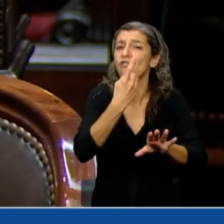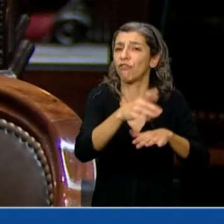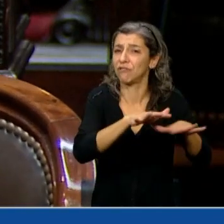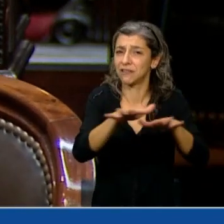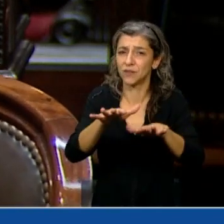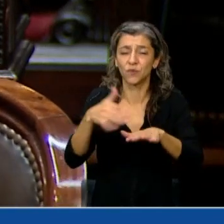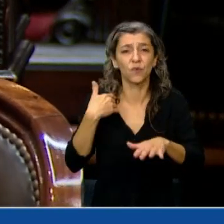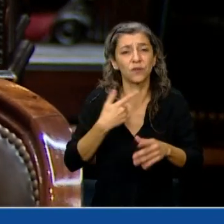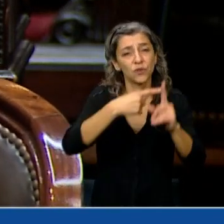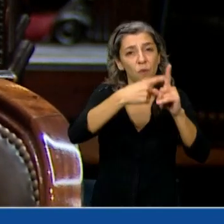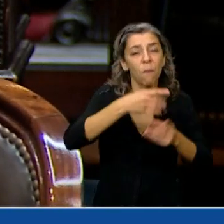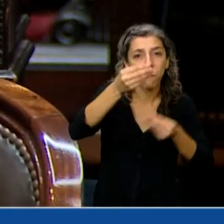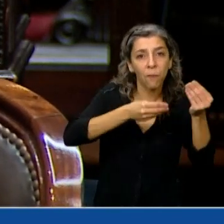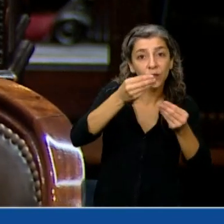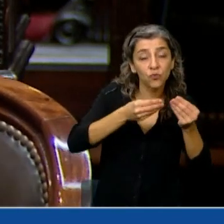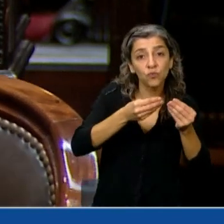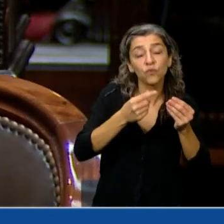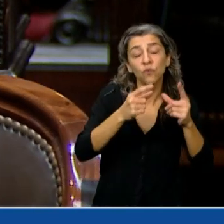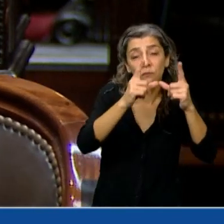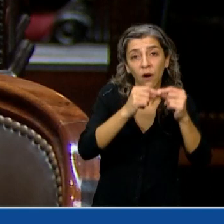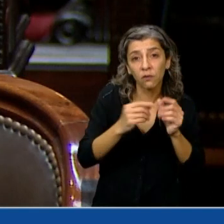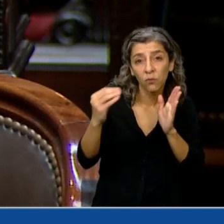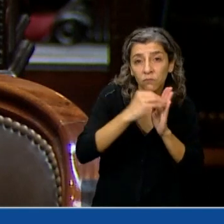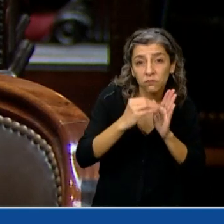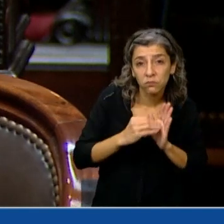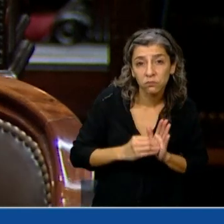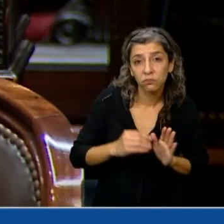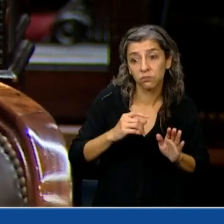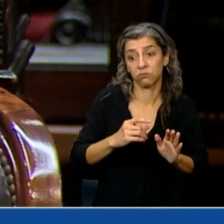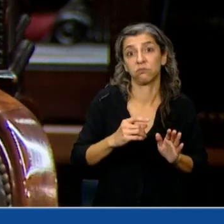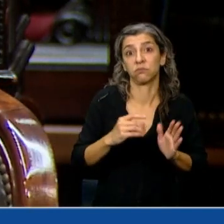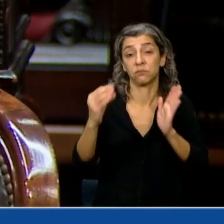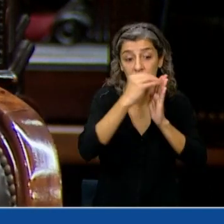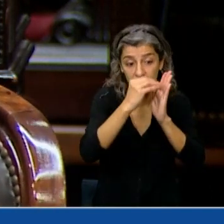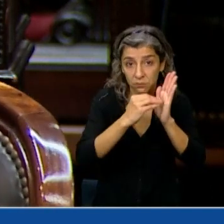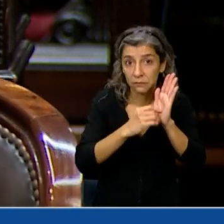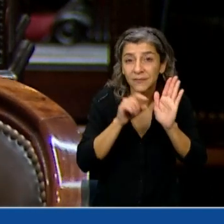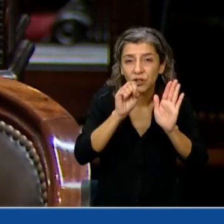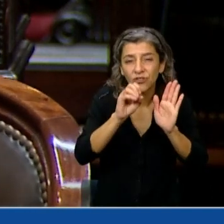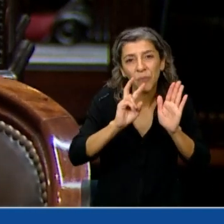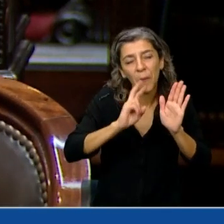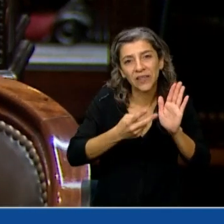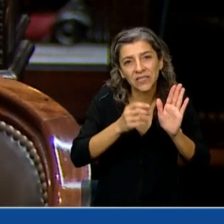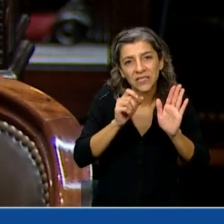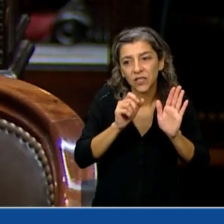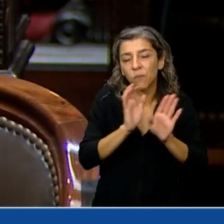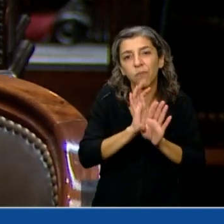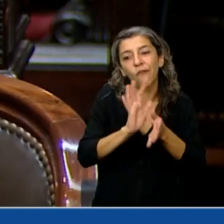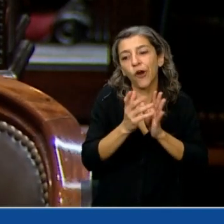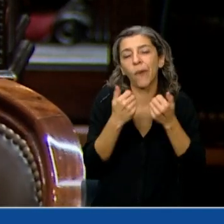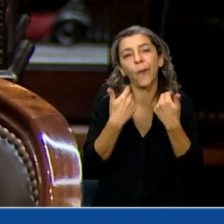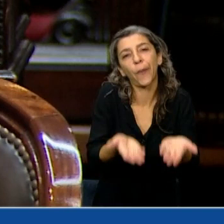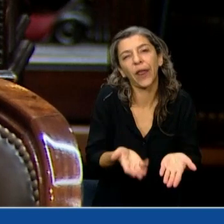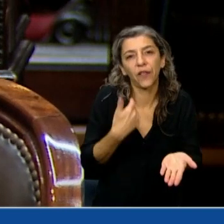distintos presupuestos de la Nación que se han votado con nombre y apellido para beneficiar a un